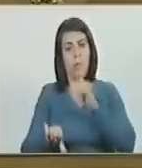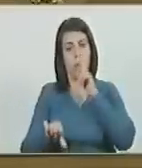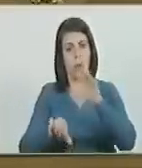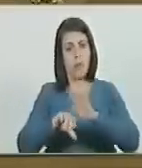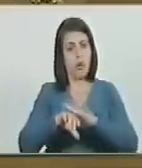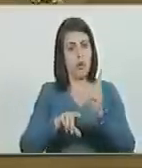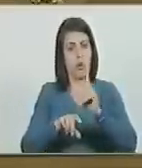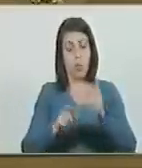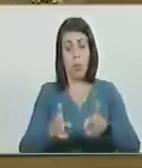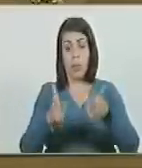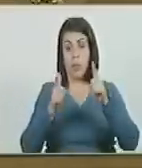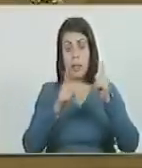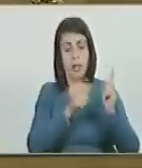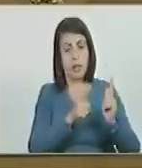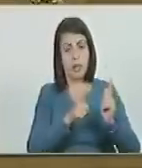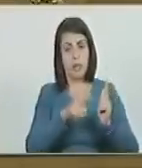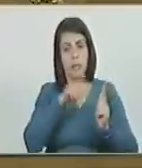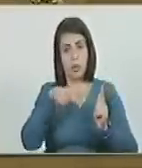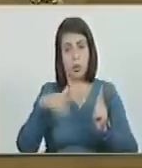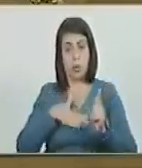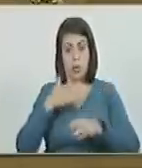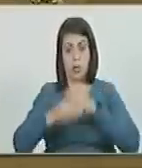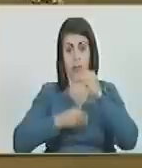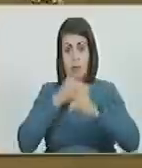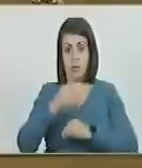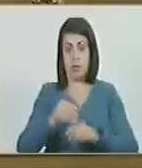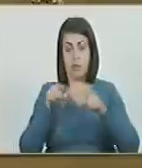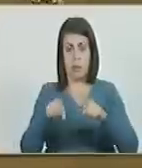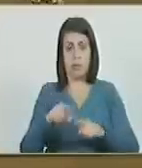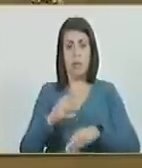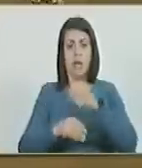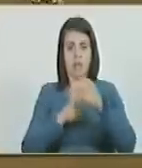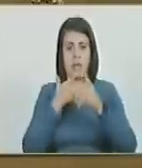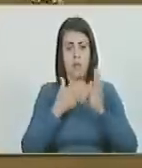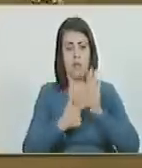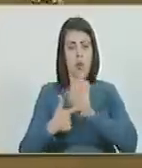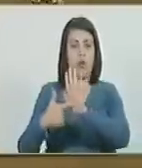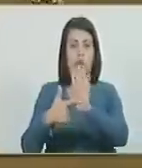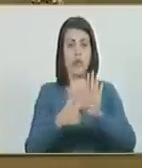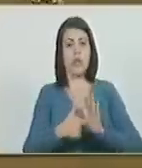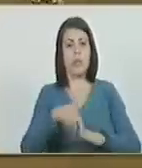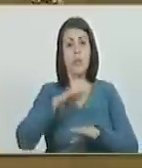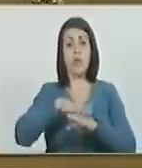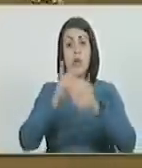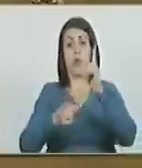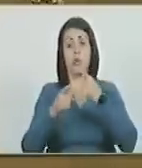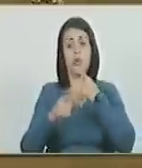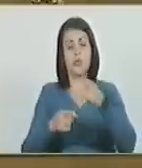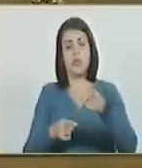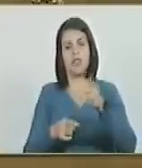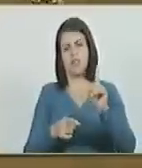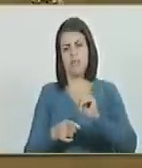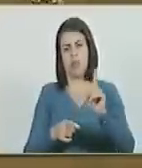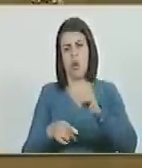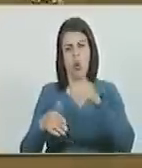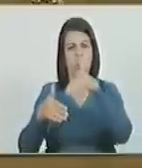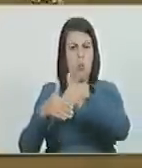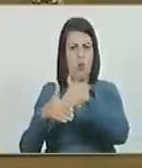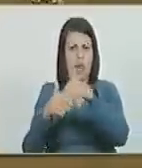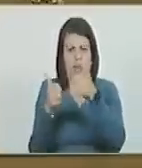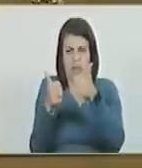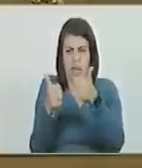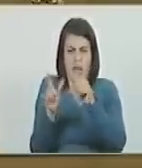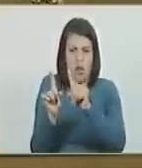no permite que quien quiera hacerlo pueda expresarse, porque algunos le dicen que votar no es